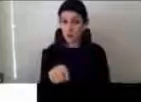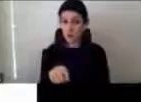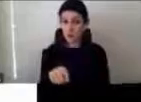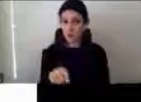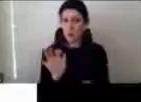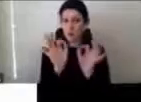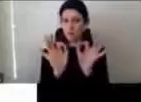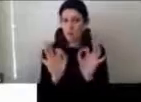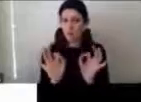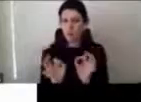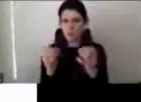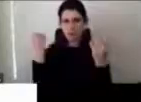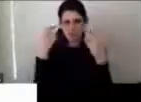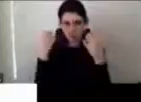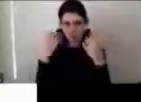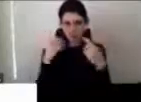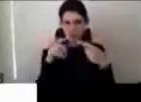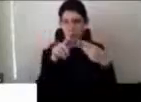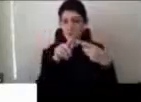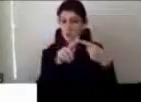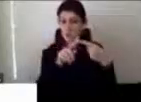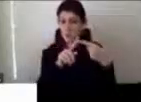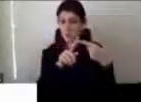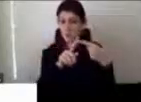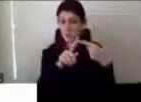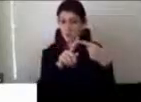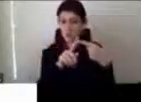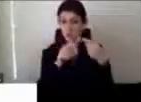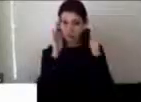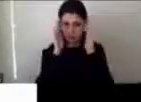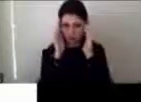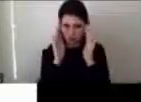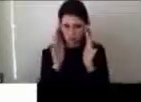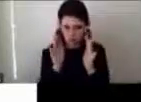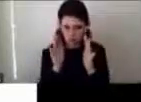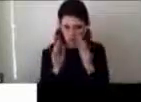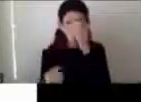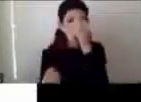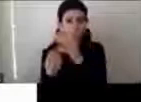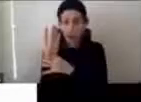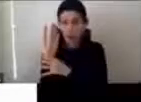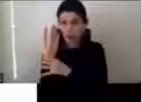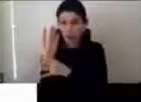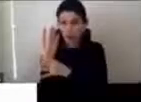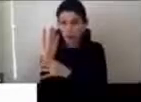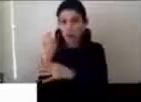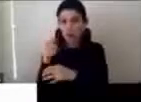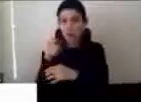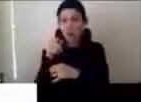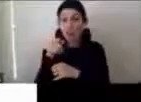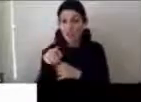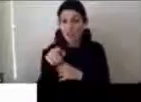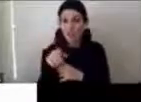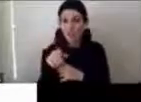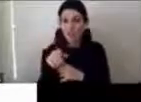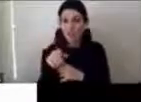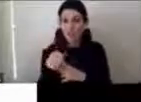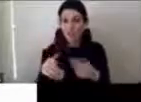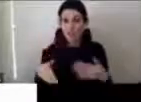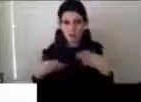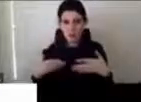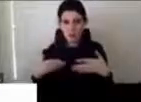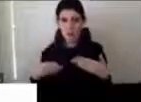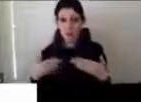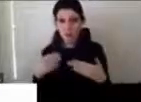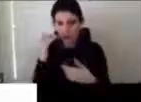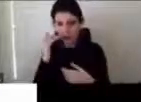las claves del aprendizaje tenemos la atención, la novedad. Esto es lo que va a mover al niño, porque le va a atraer